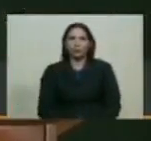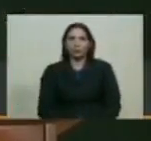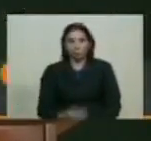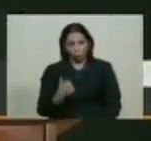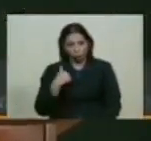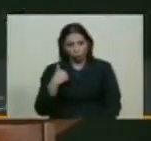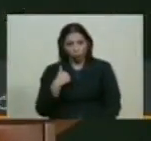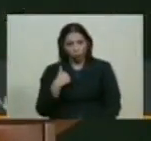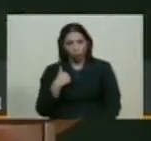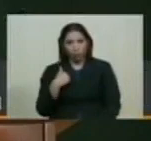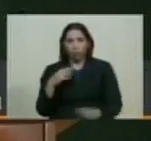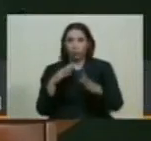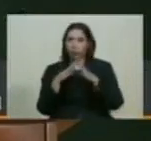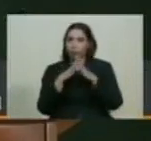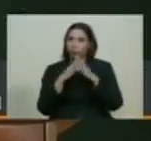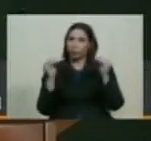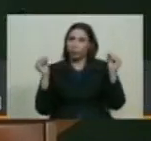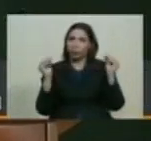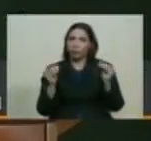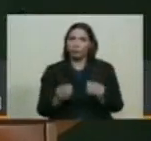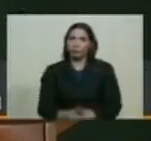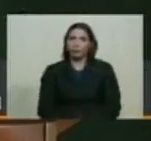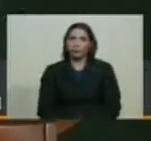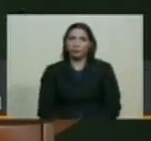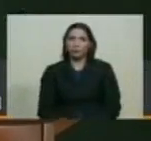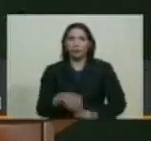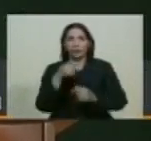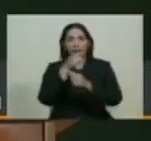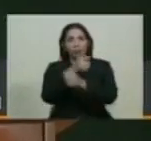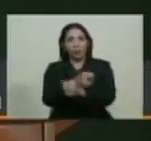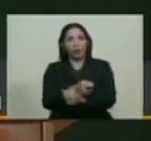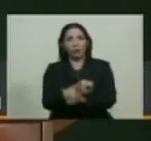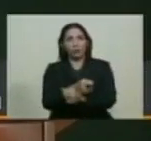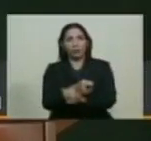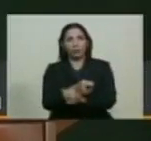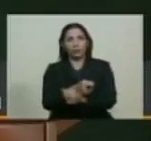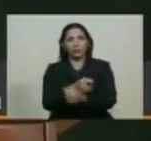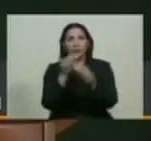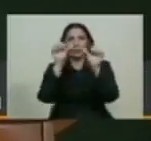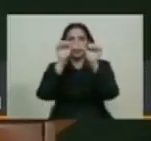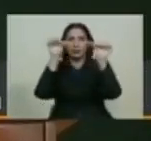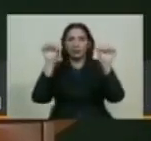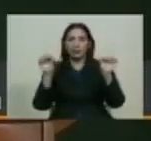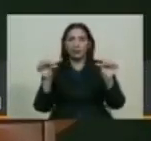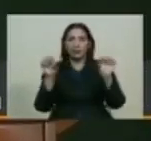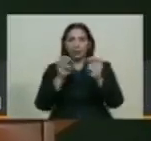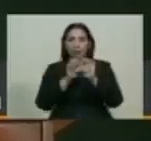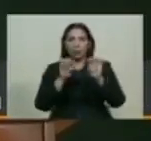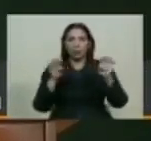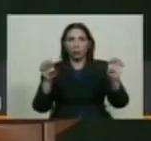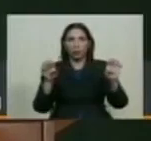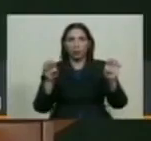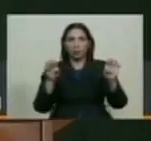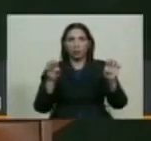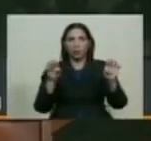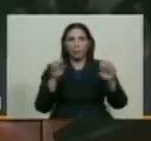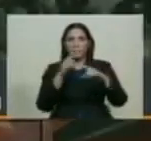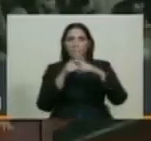A todos los graduandos y graduandas del sistema de educación media